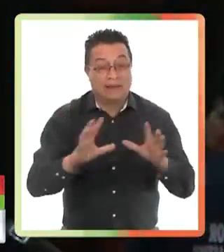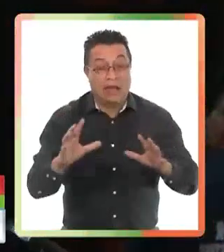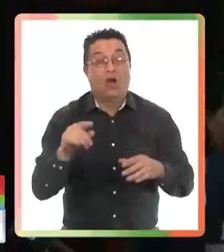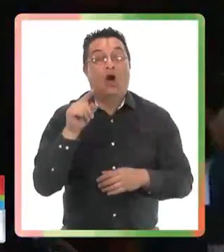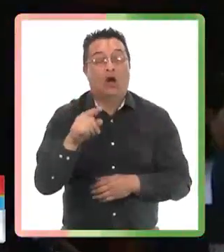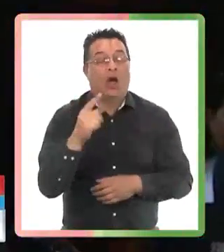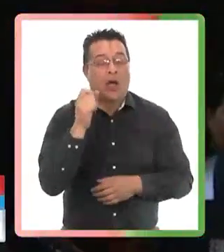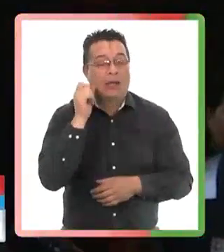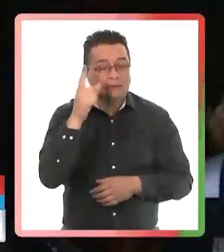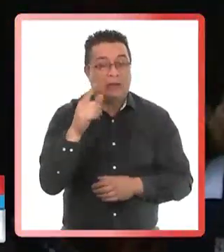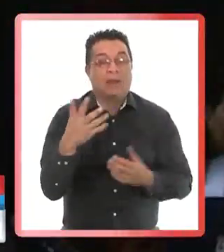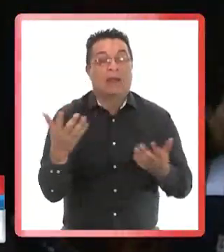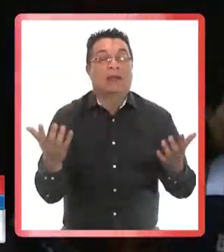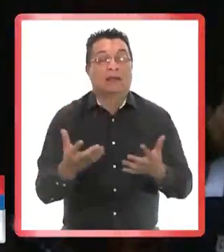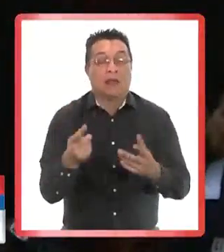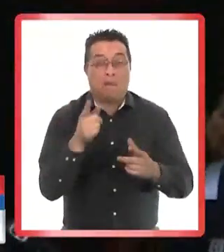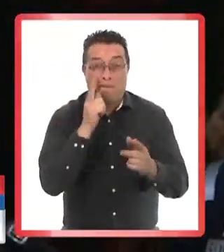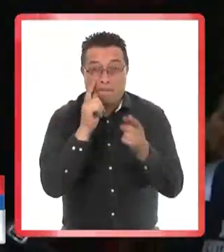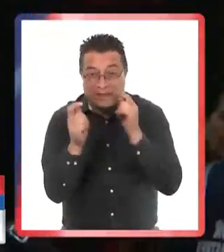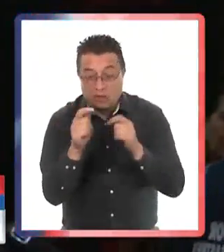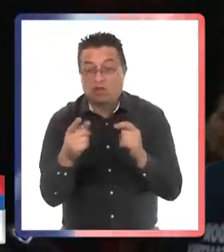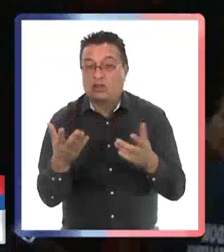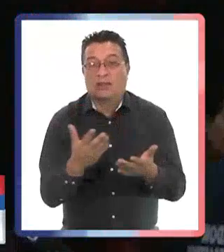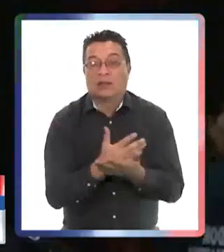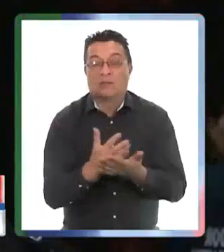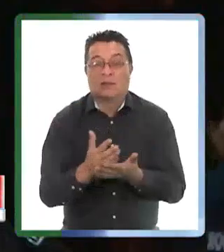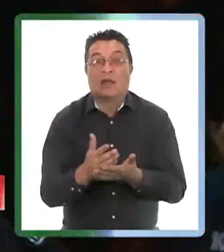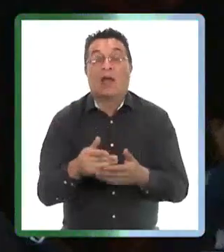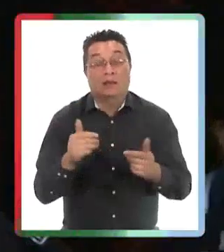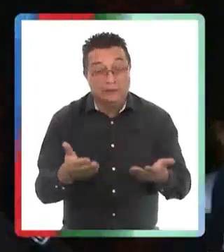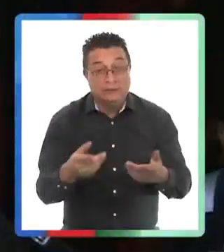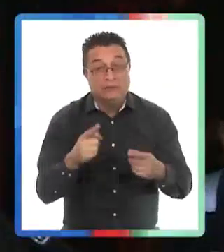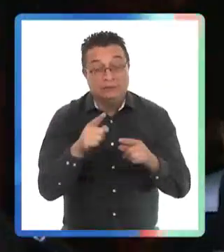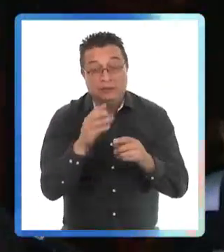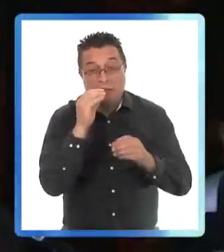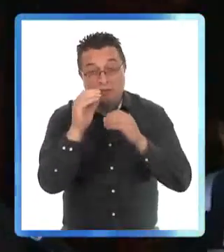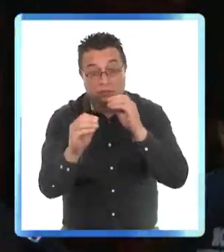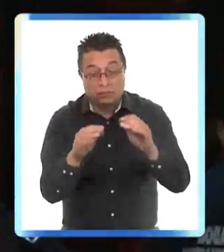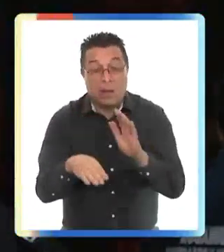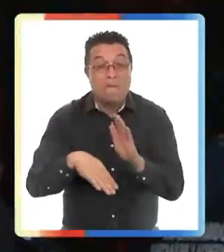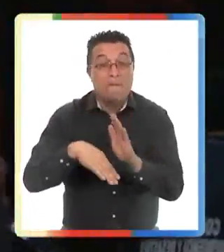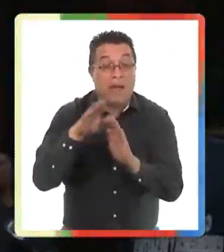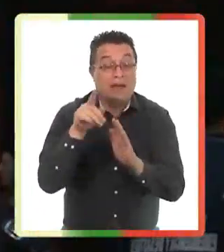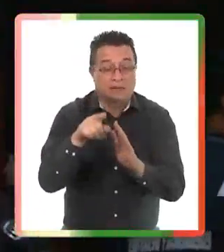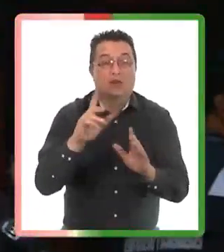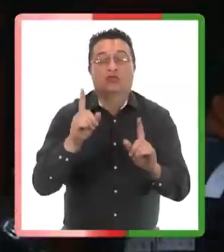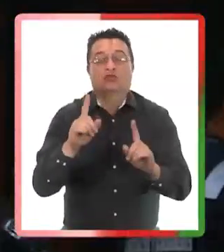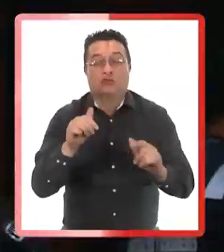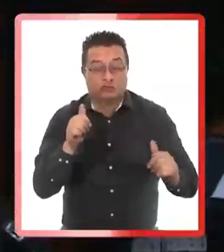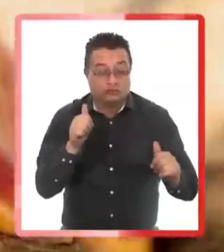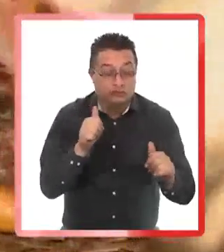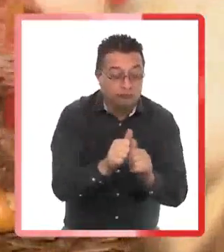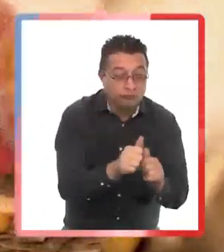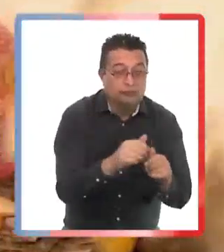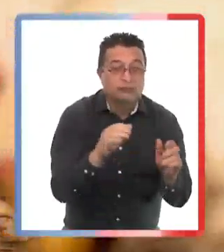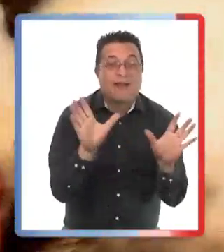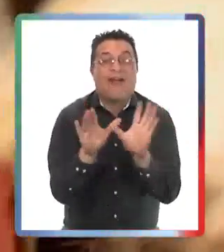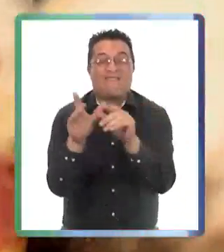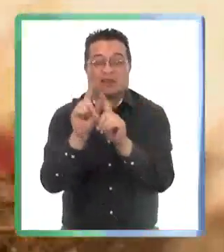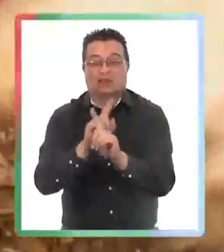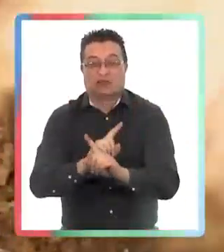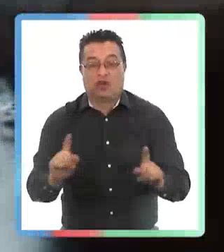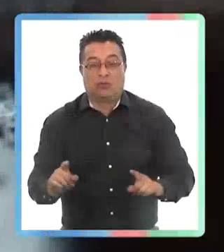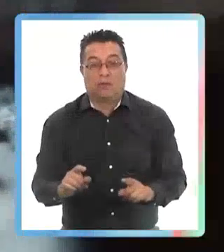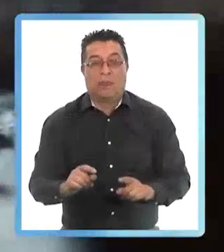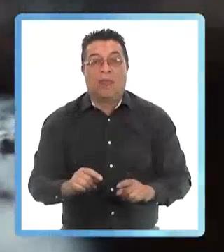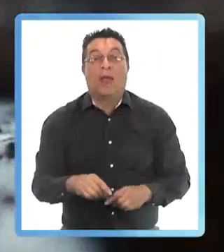manera, que estén al tanto del riesgo que ocurre, y por lo tanto el llamado principal es no acercarse